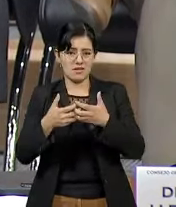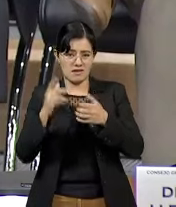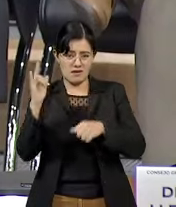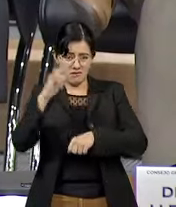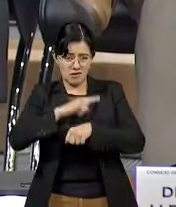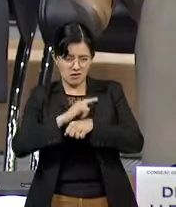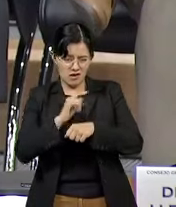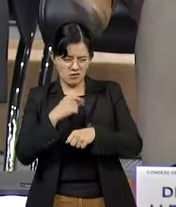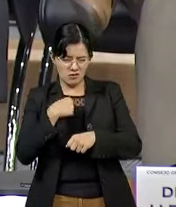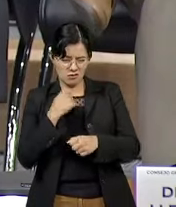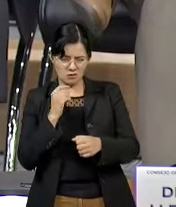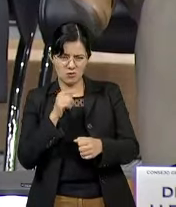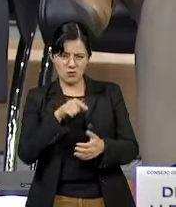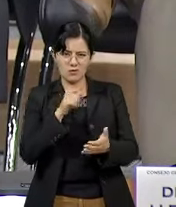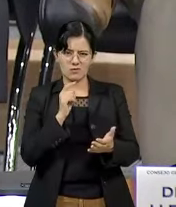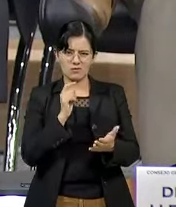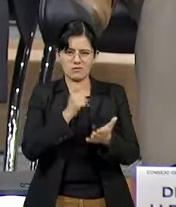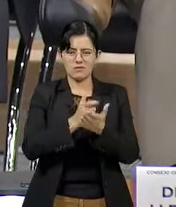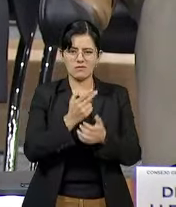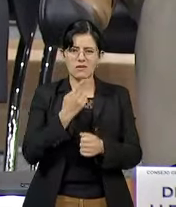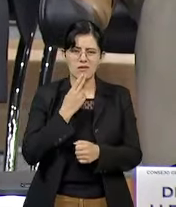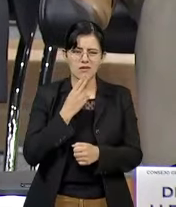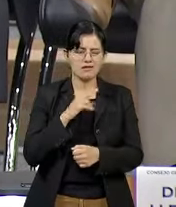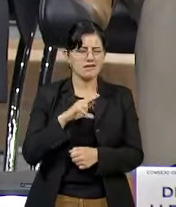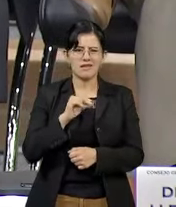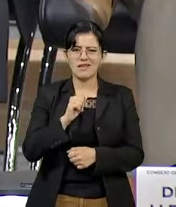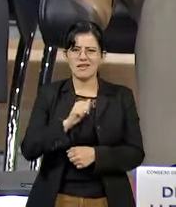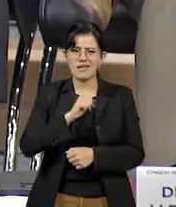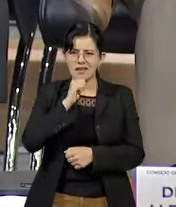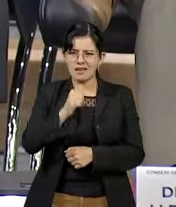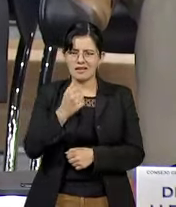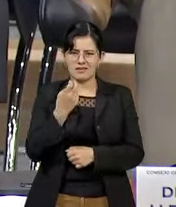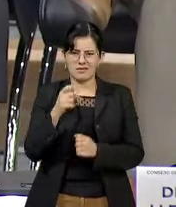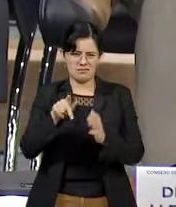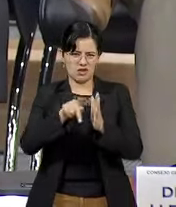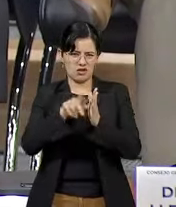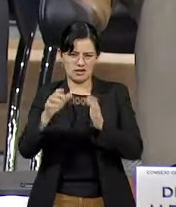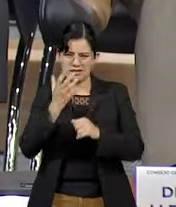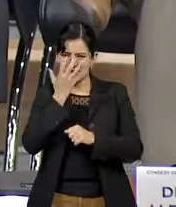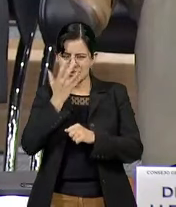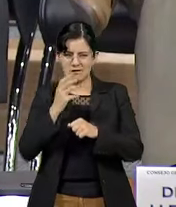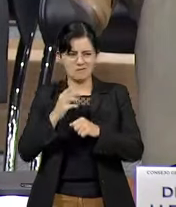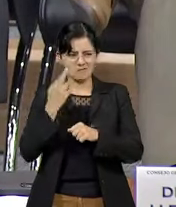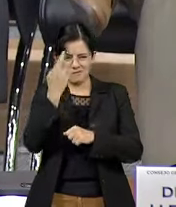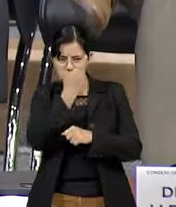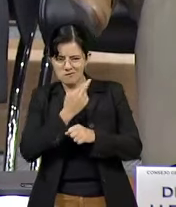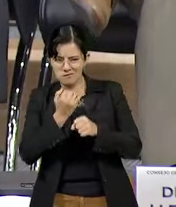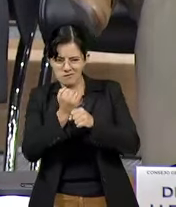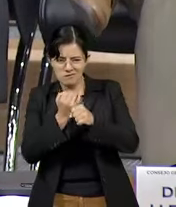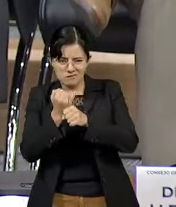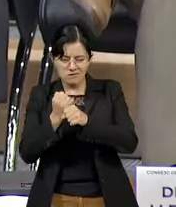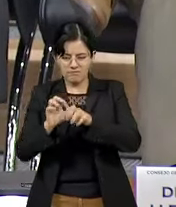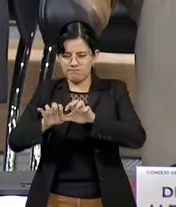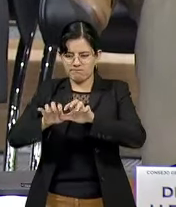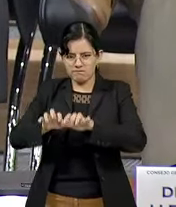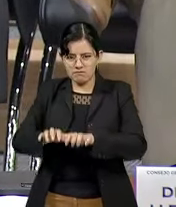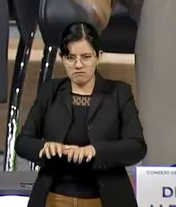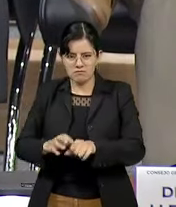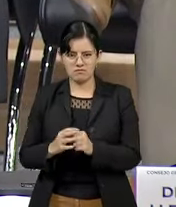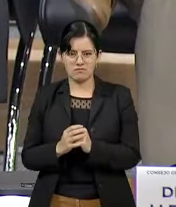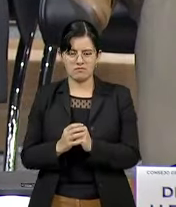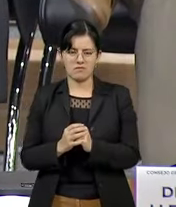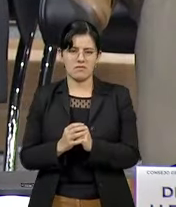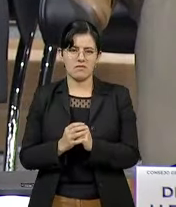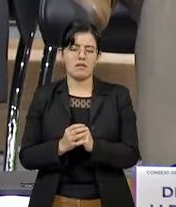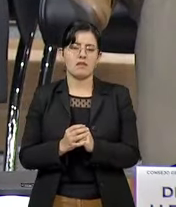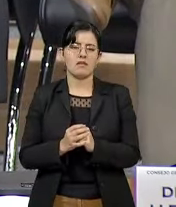él Cualquier periodista serio ha emitido una nota al respecto y pretenderlo desacreditar